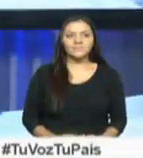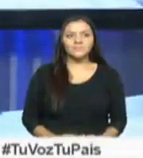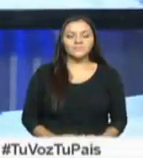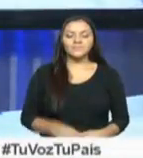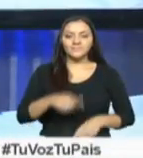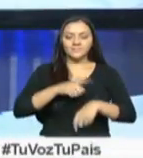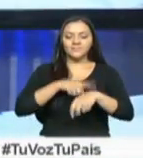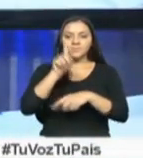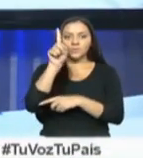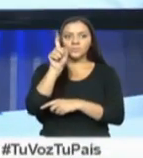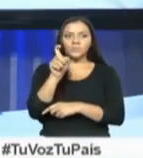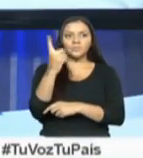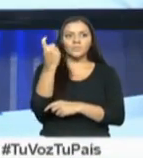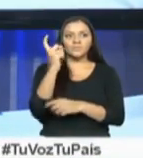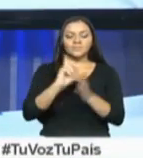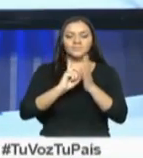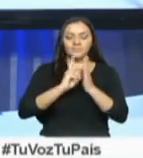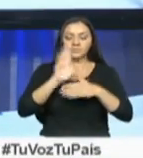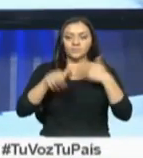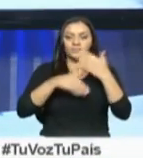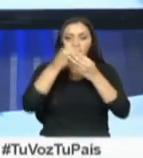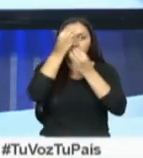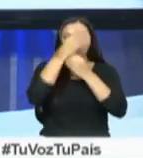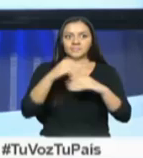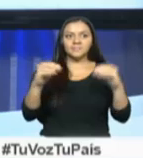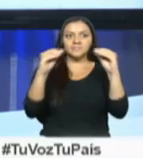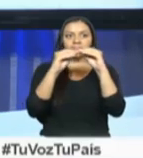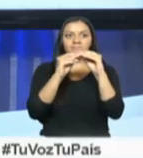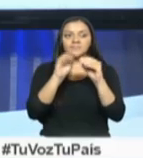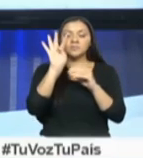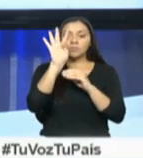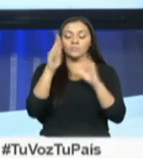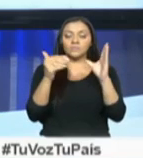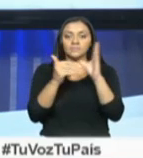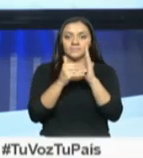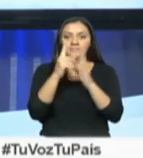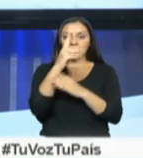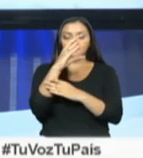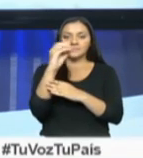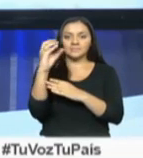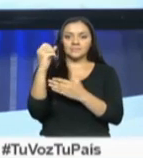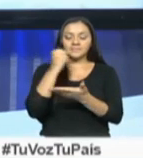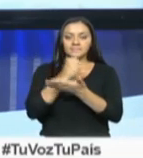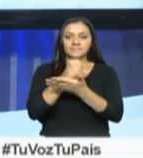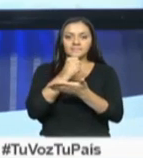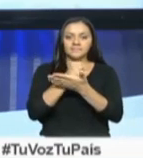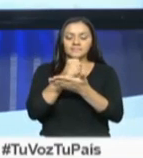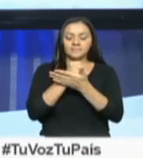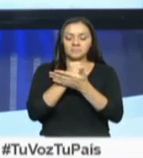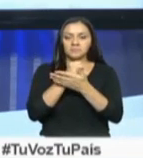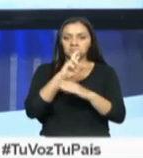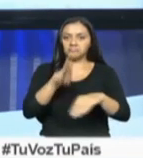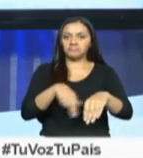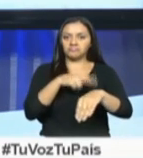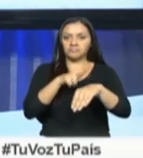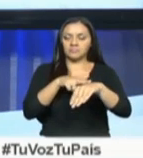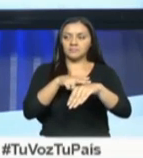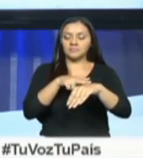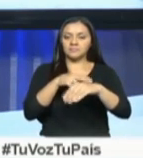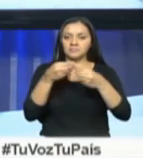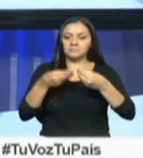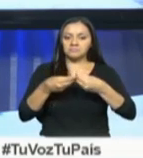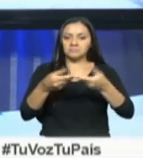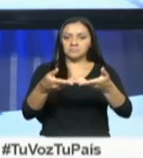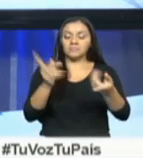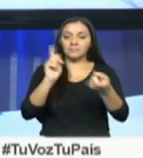Tres horas con 11 minutos, seguimos informando. Alrededor de 4.100 pasaportes ordinarios a nivel nacional han sido